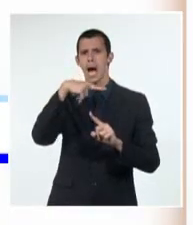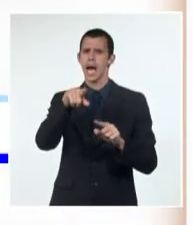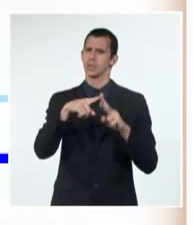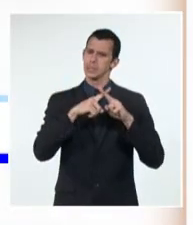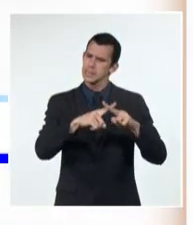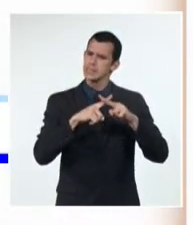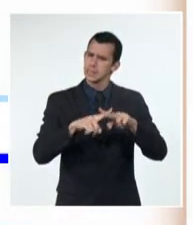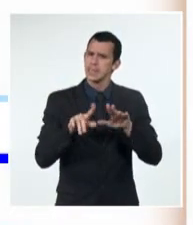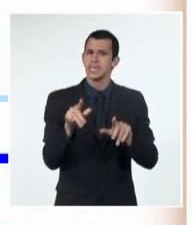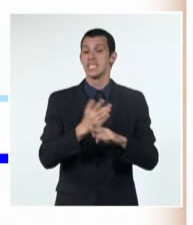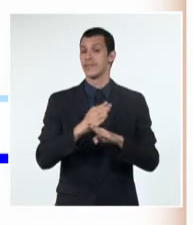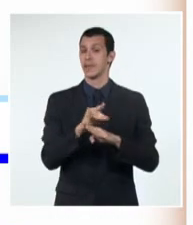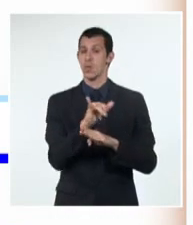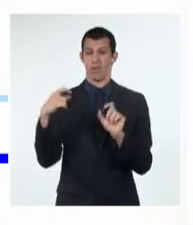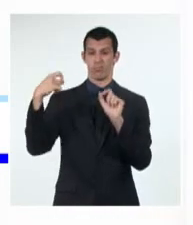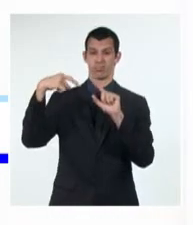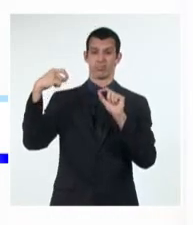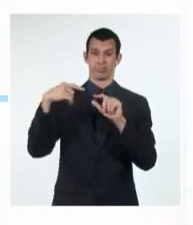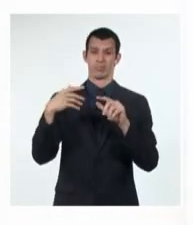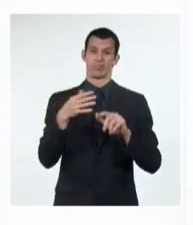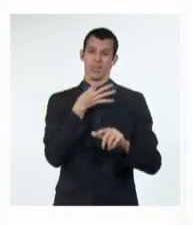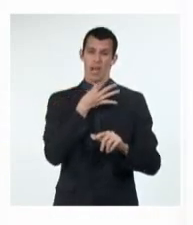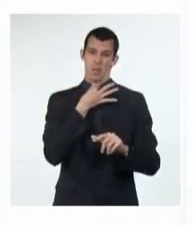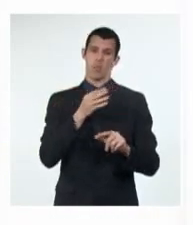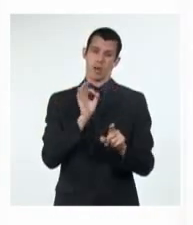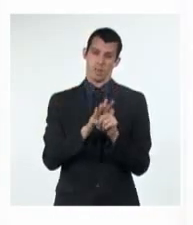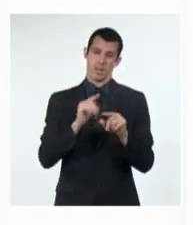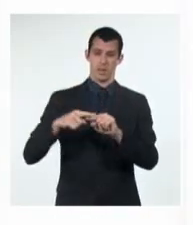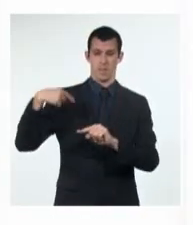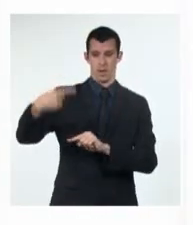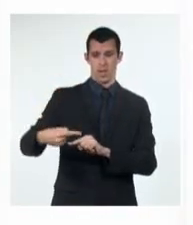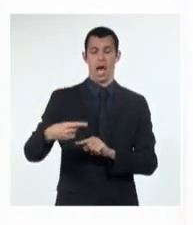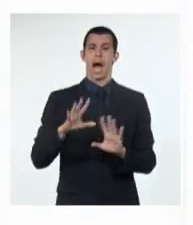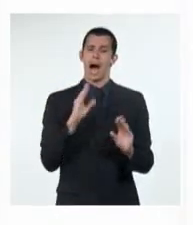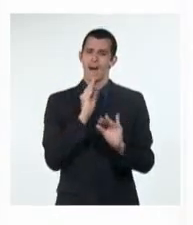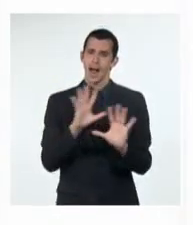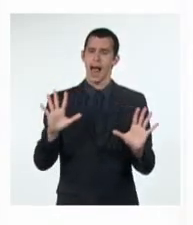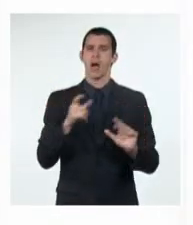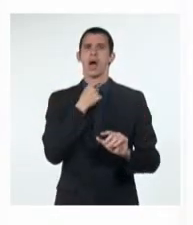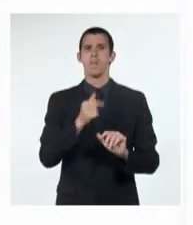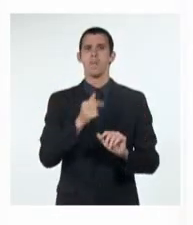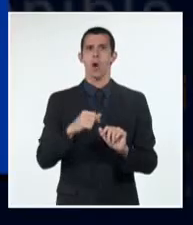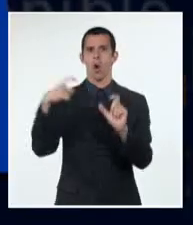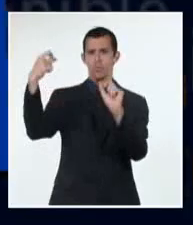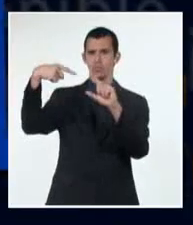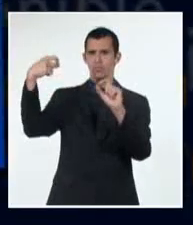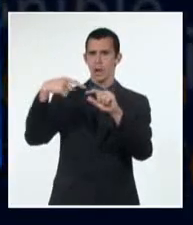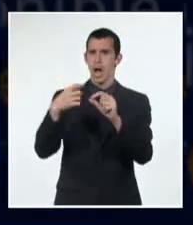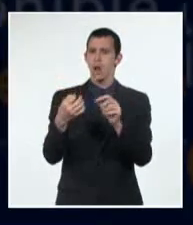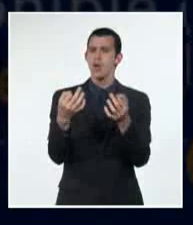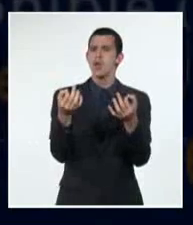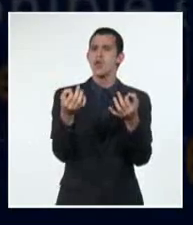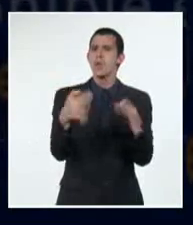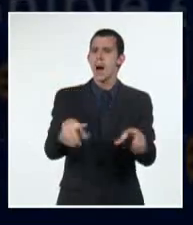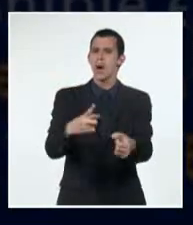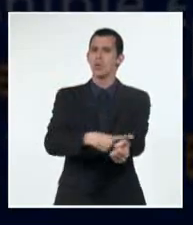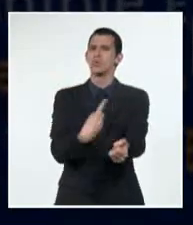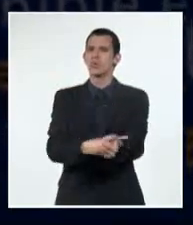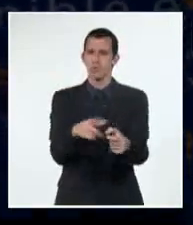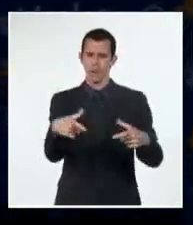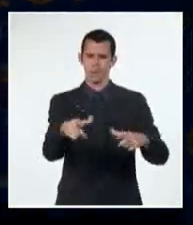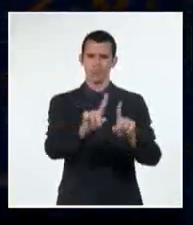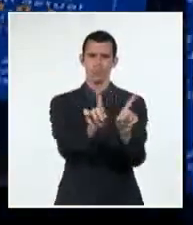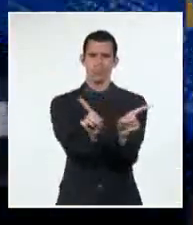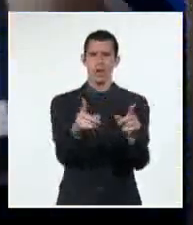Texa. Durante la ejecución de las labores no se afectará el acceso a Internet a través de los servicios Nauta Hogar y Wi-Fi